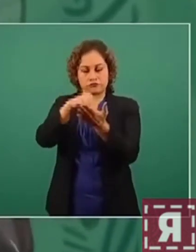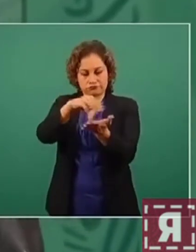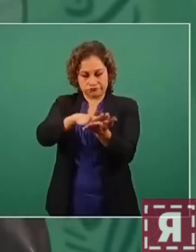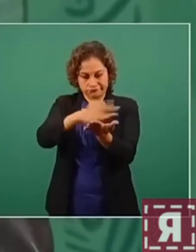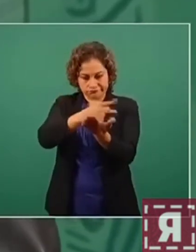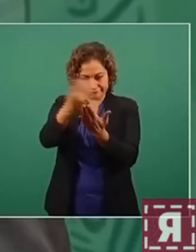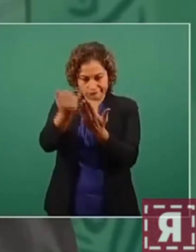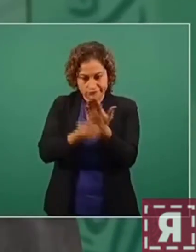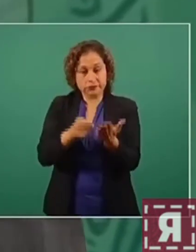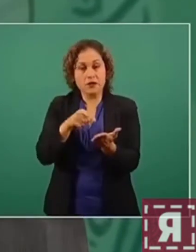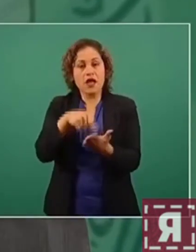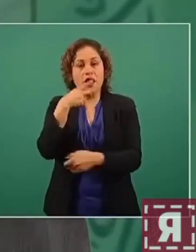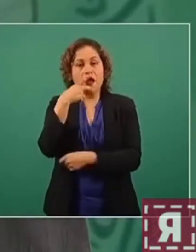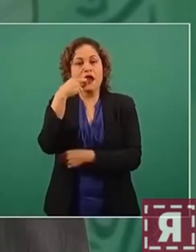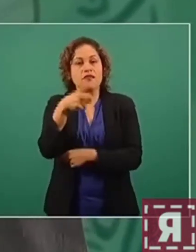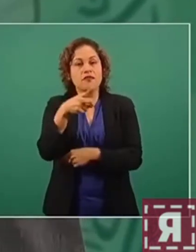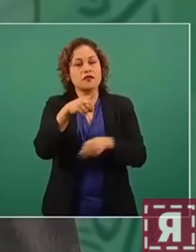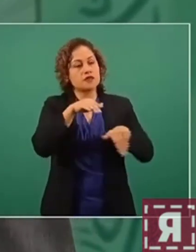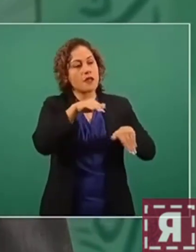se